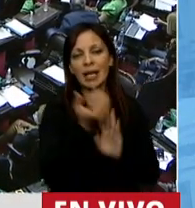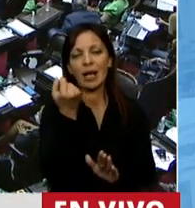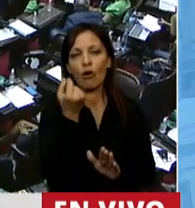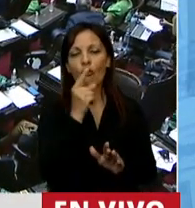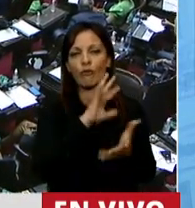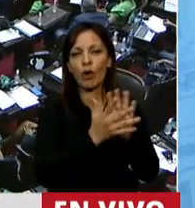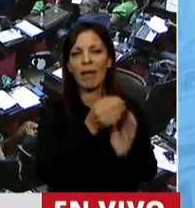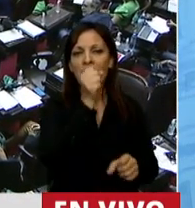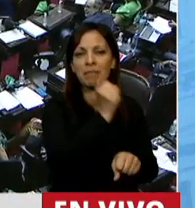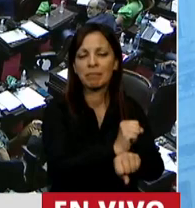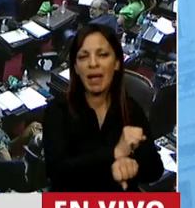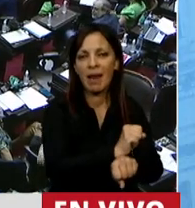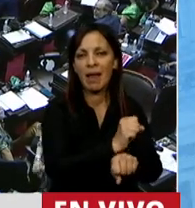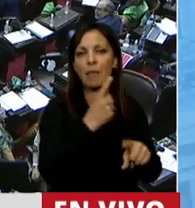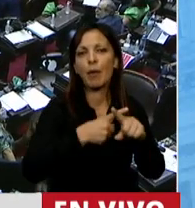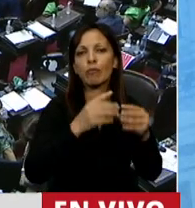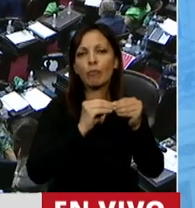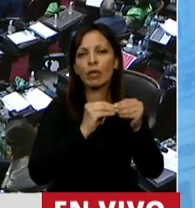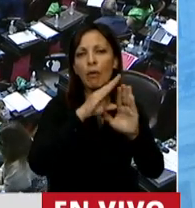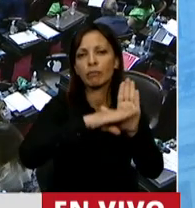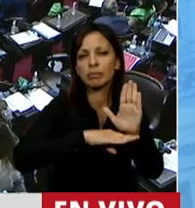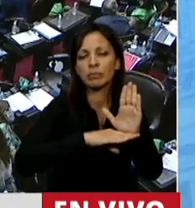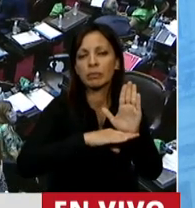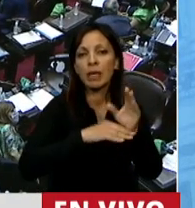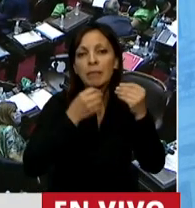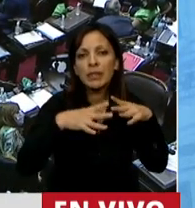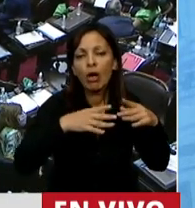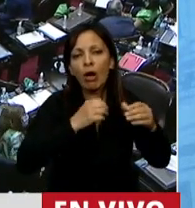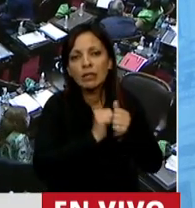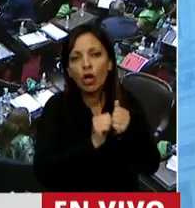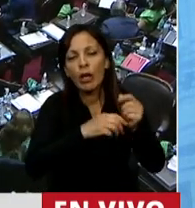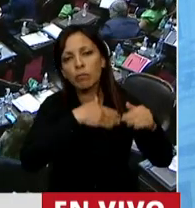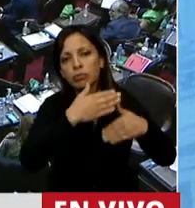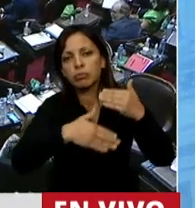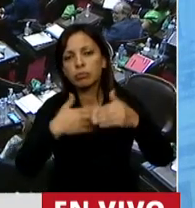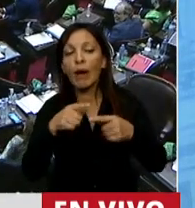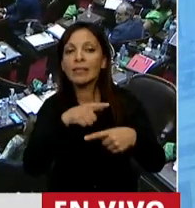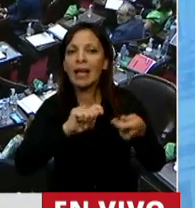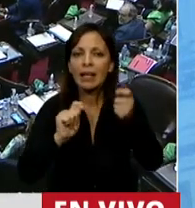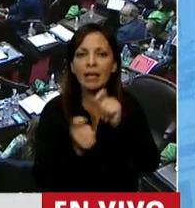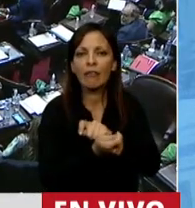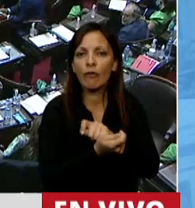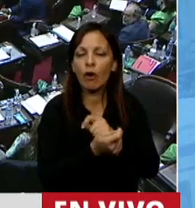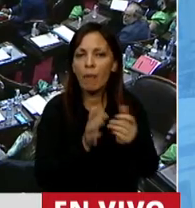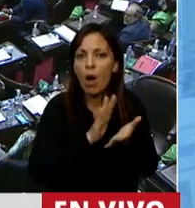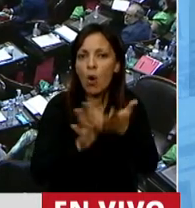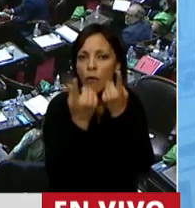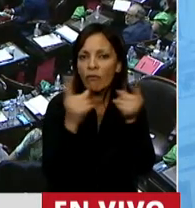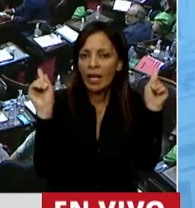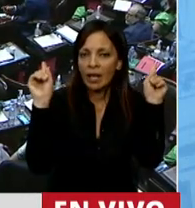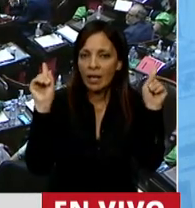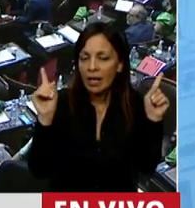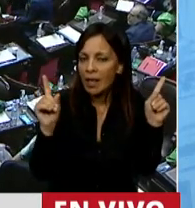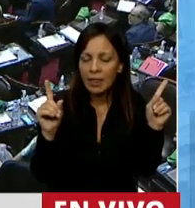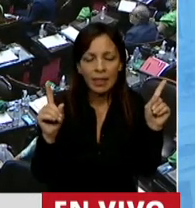causales, empezó una historia que continúa hoy. Fue una reforma absolutamente innovadora,